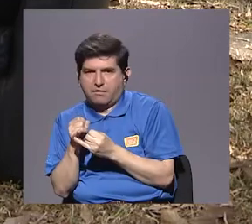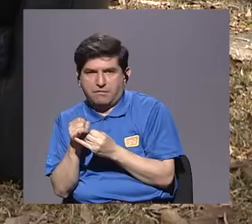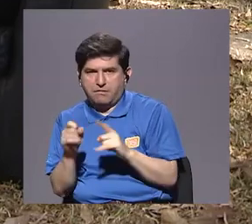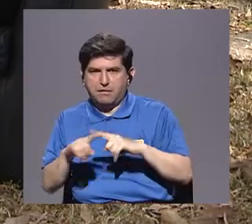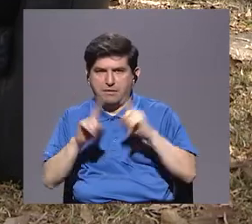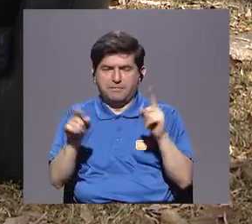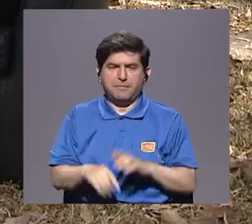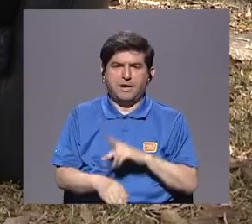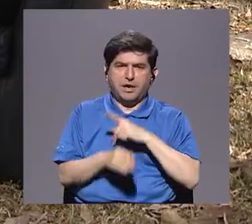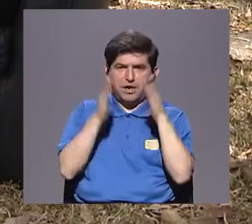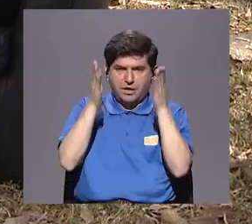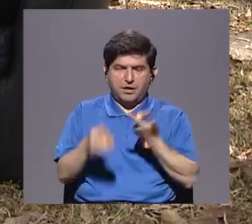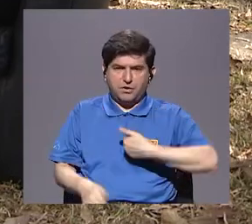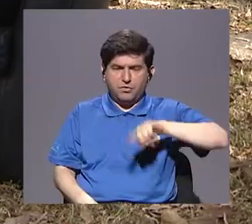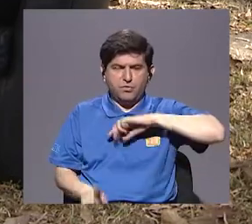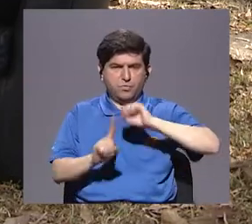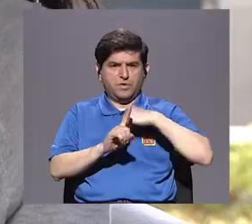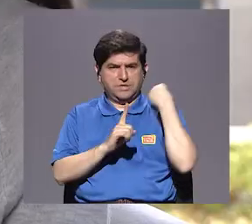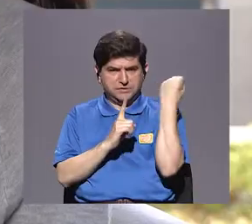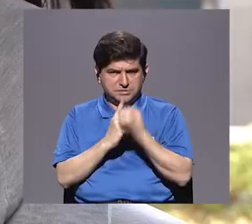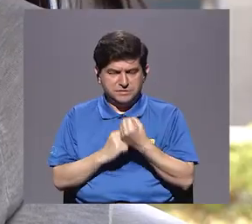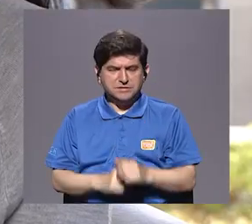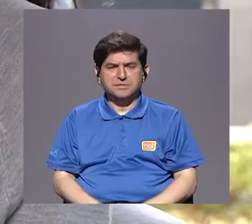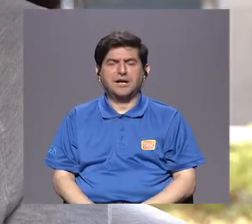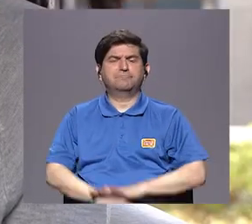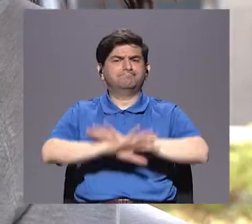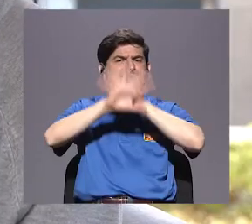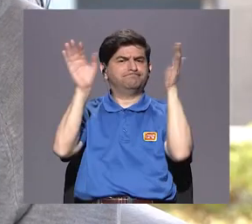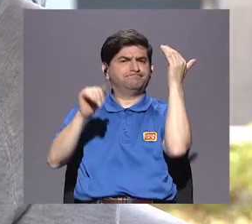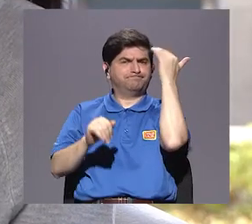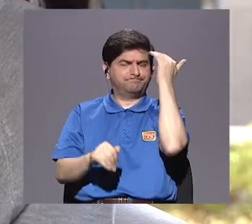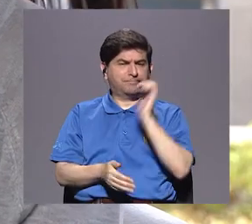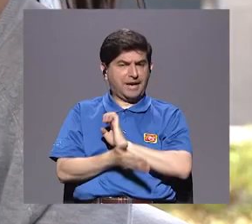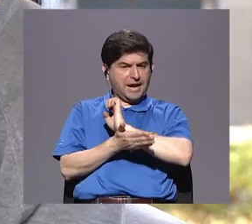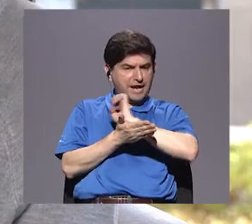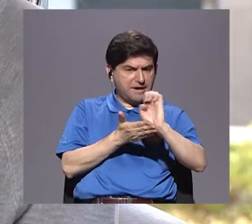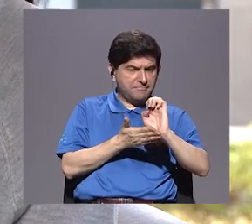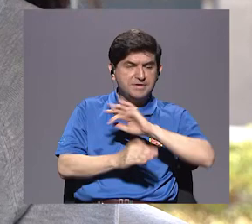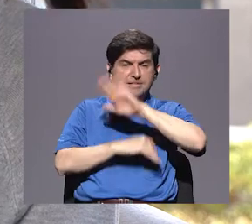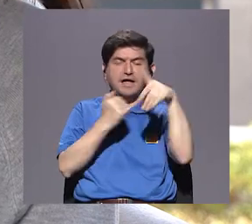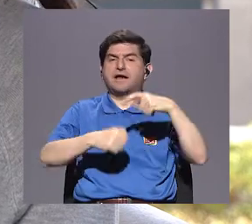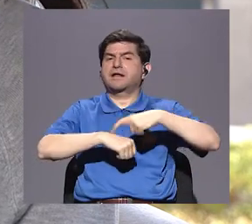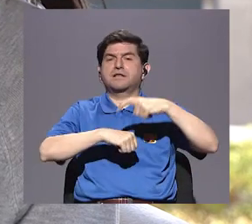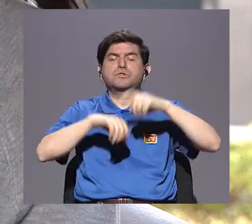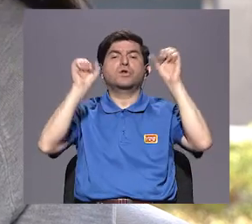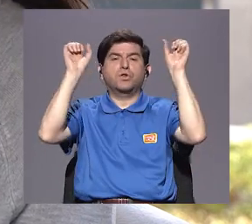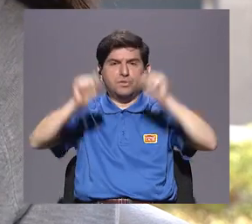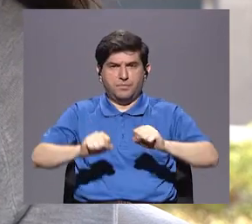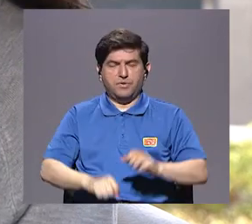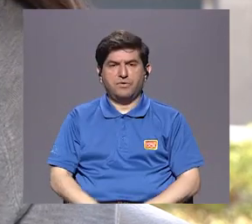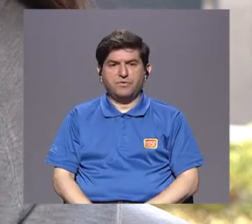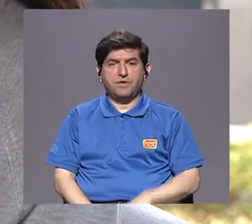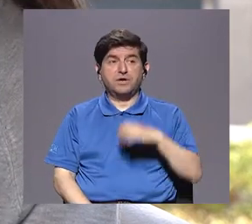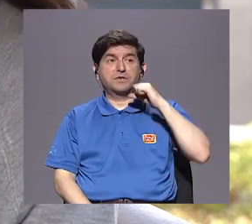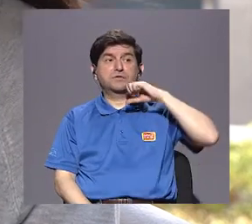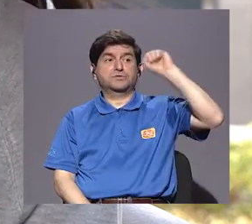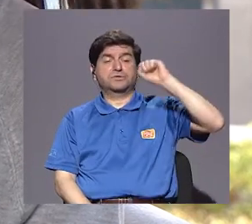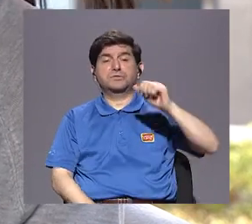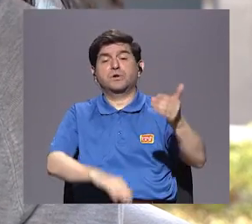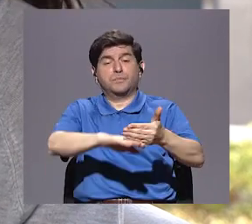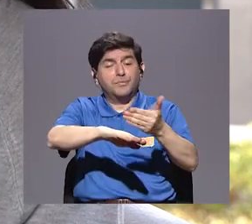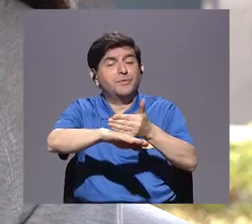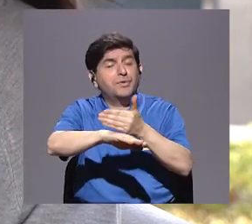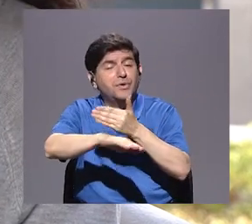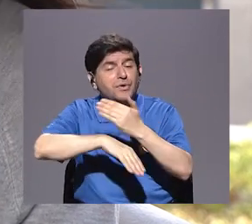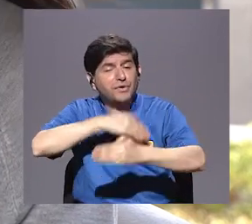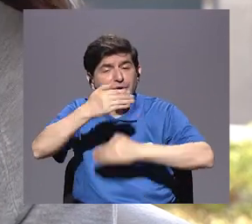Pero como profesionales y como sociedad, tenemos que estar claros que la prevención va en todo momento, como el suicidio es